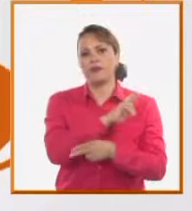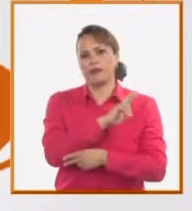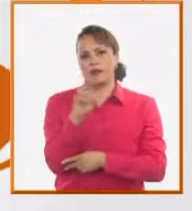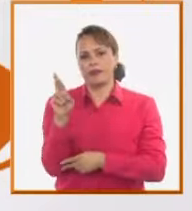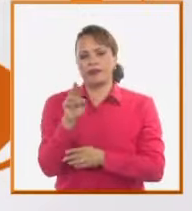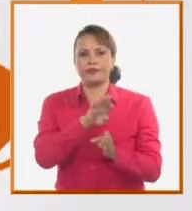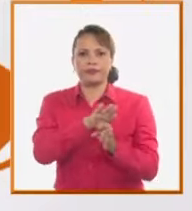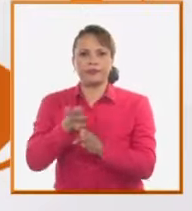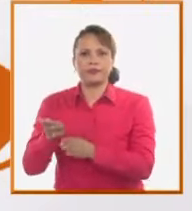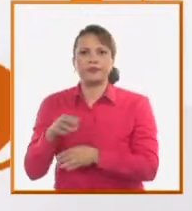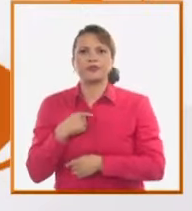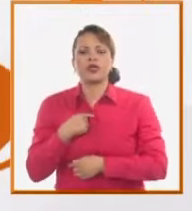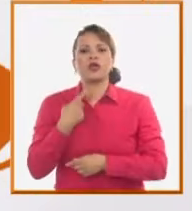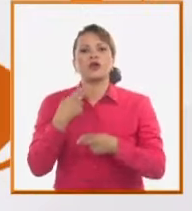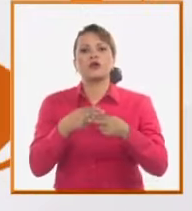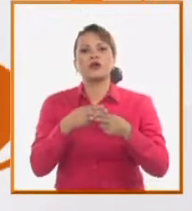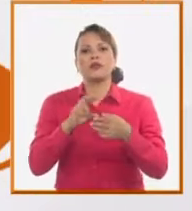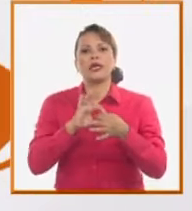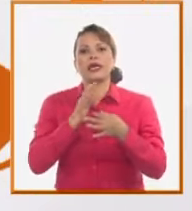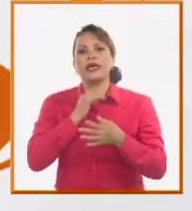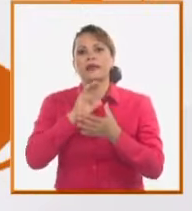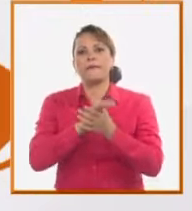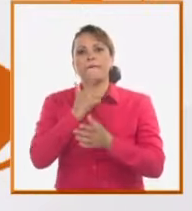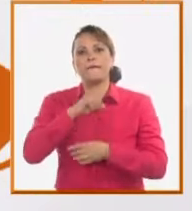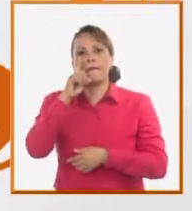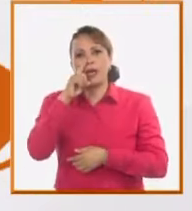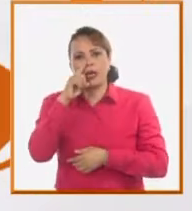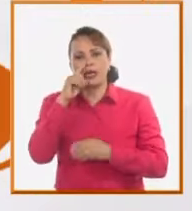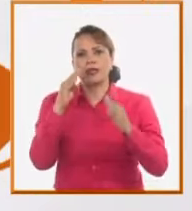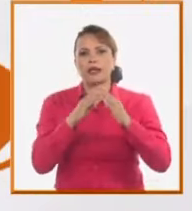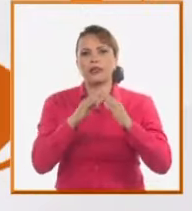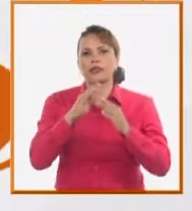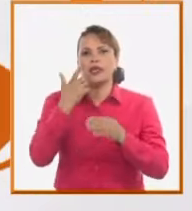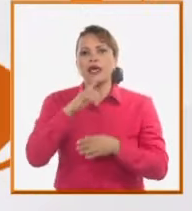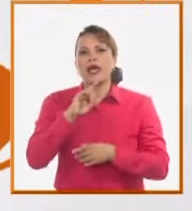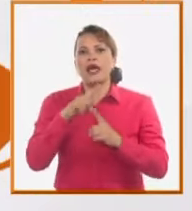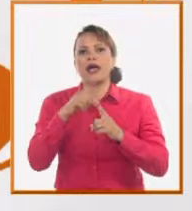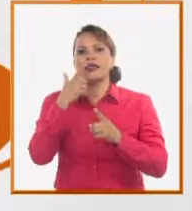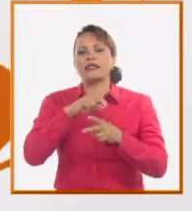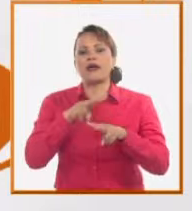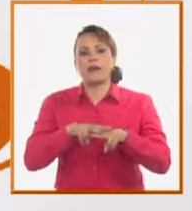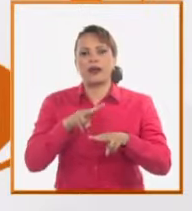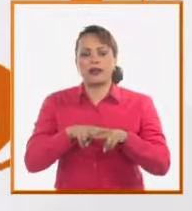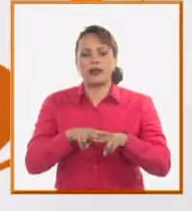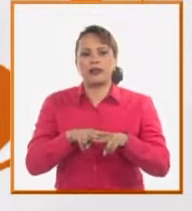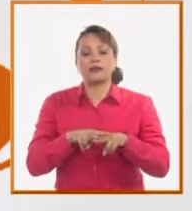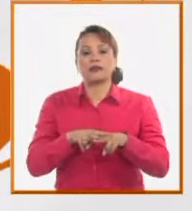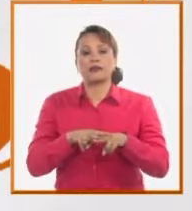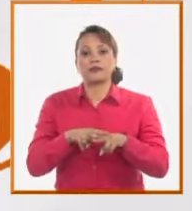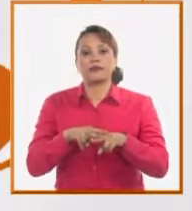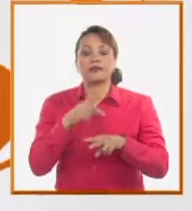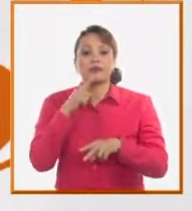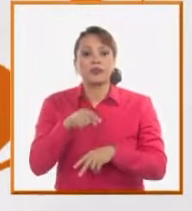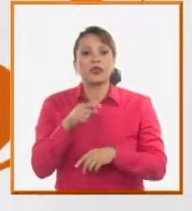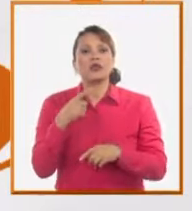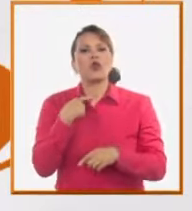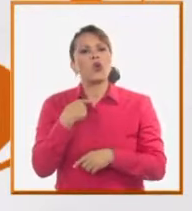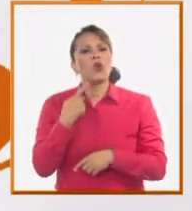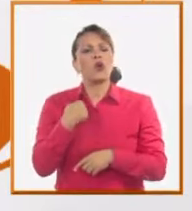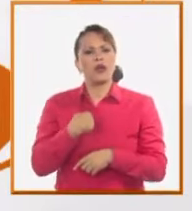me llamo Germán García Mendoza, vivo en Alta Habana, en la ciudad de La Habana. Me